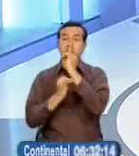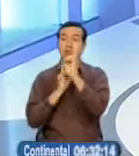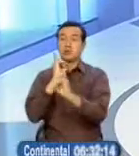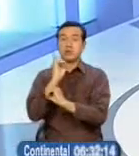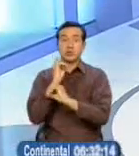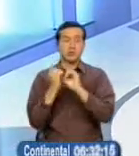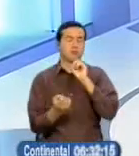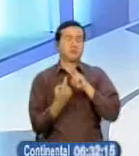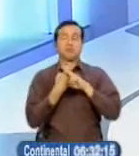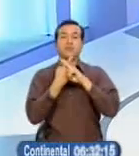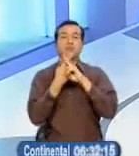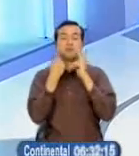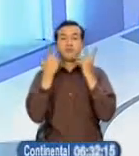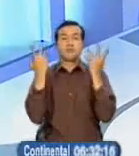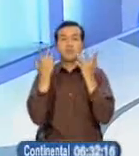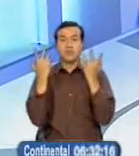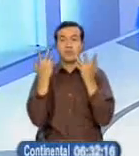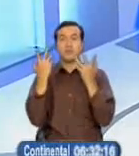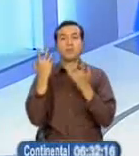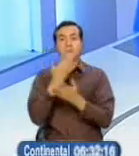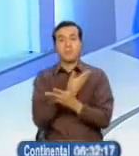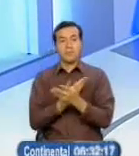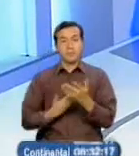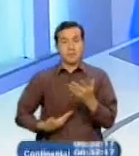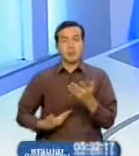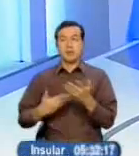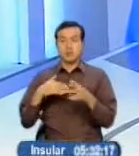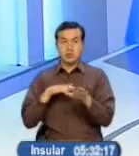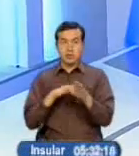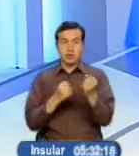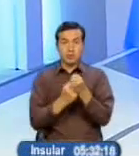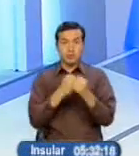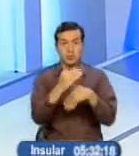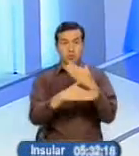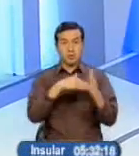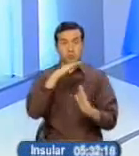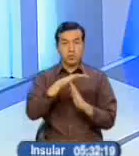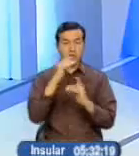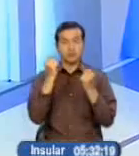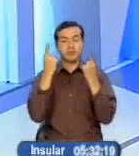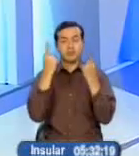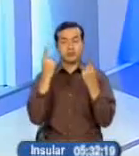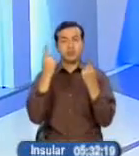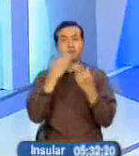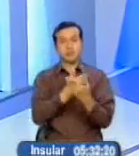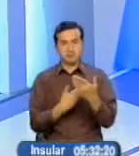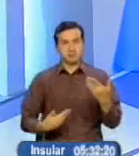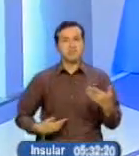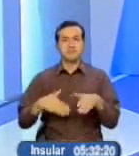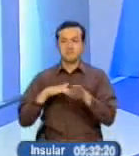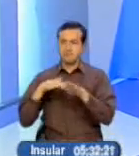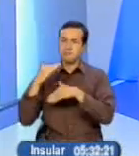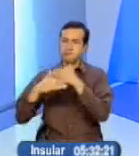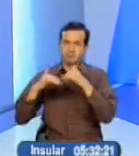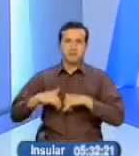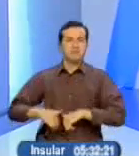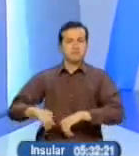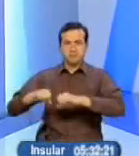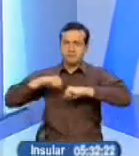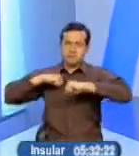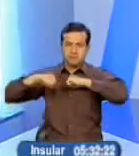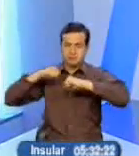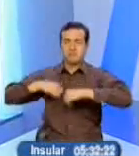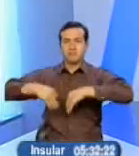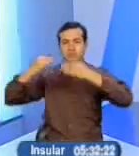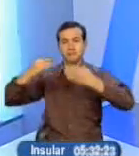a los líderes de los países que acompañaron este proceso hacia la firma de la paz. Los jefes de Estado de la región respaldan la continuidad de esta gestión para